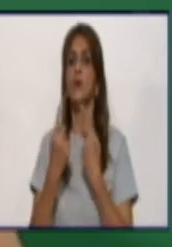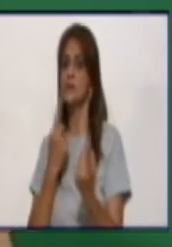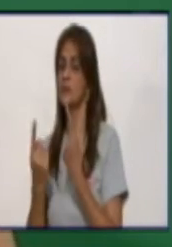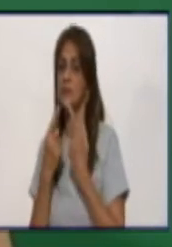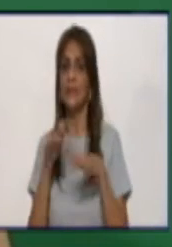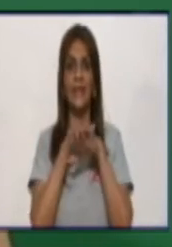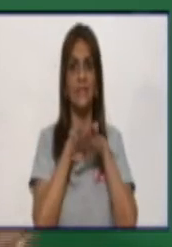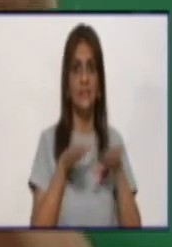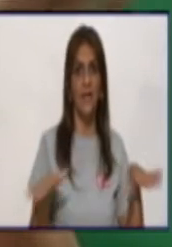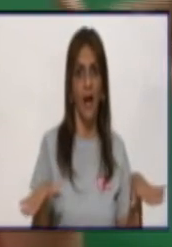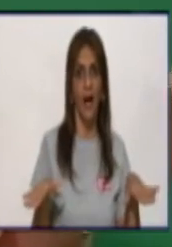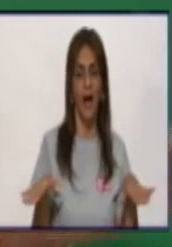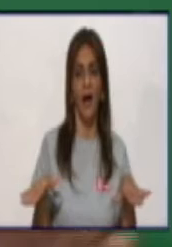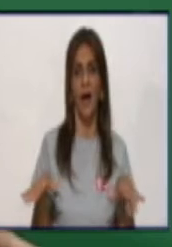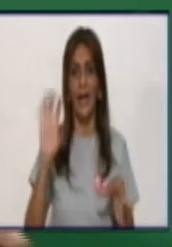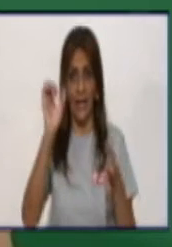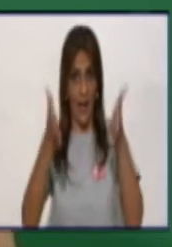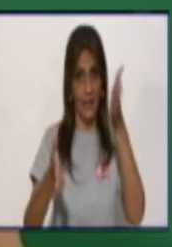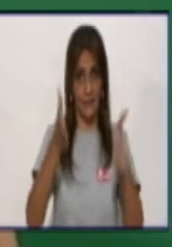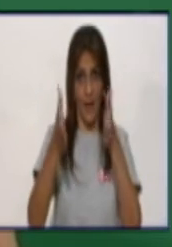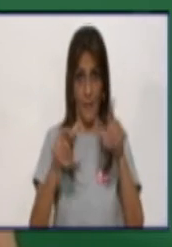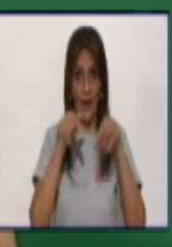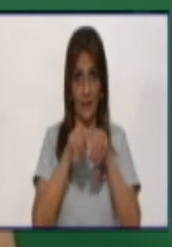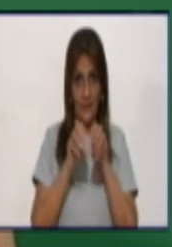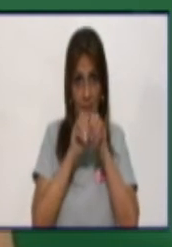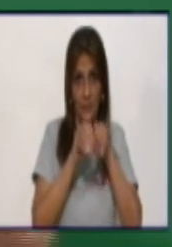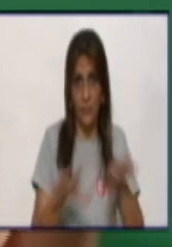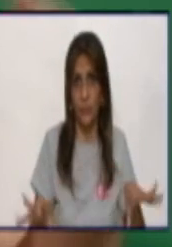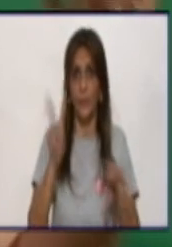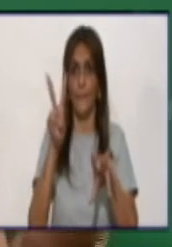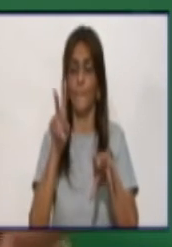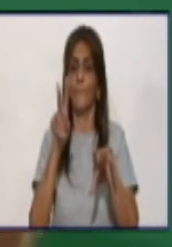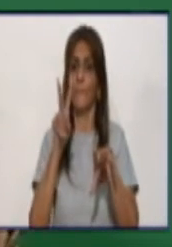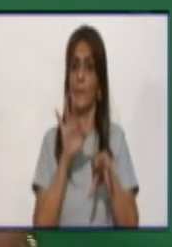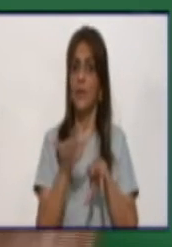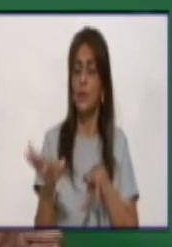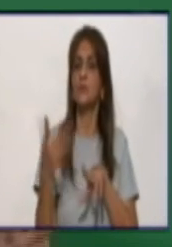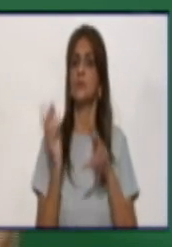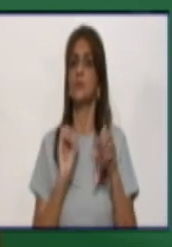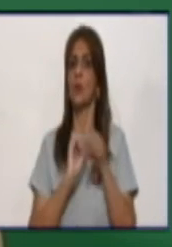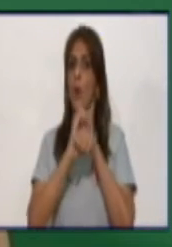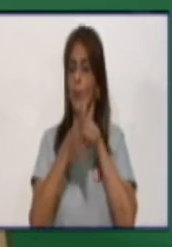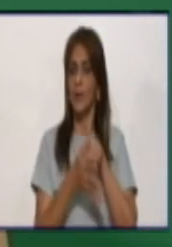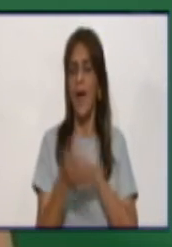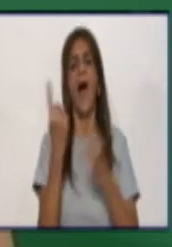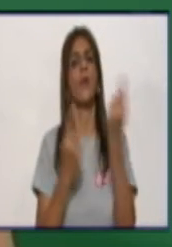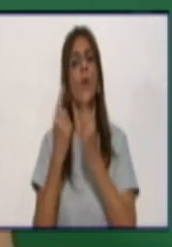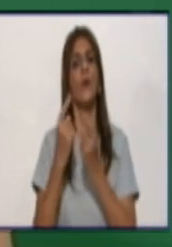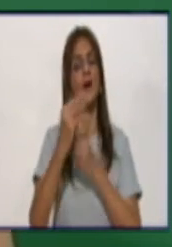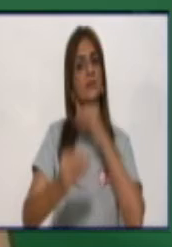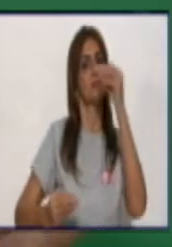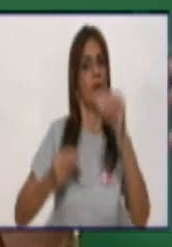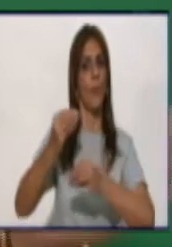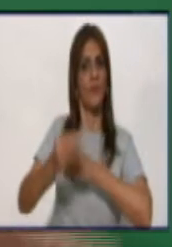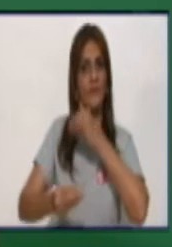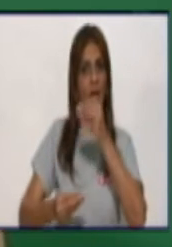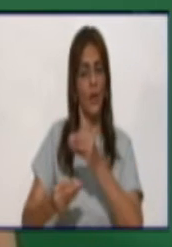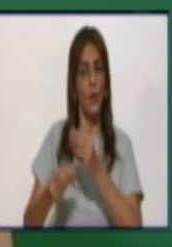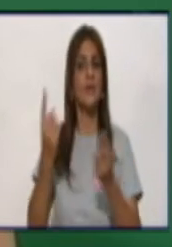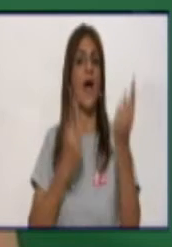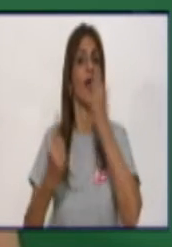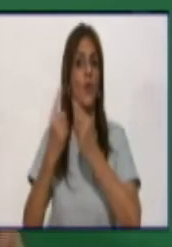en la etapa epidémica pues tuvieron que modificarse y algunas tuvieron que dejar de prestar